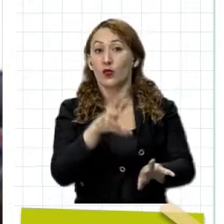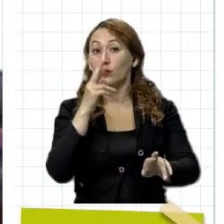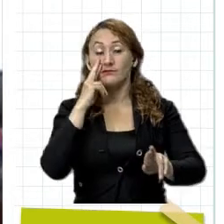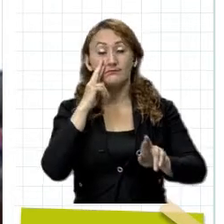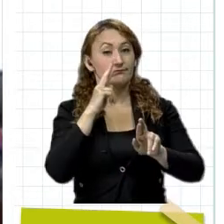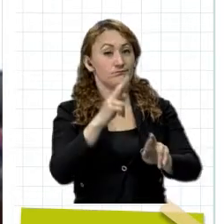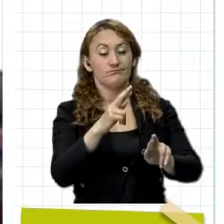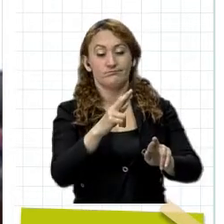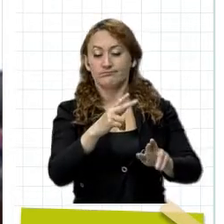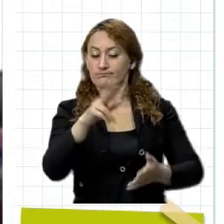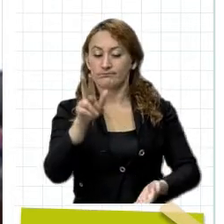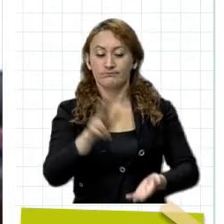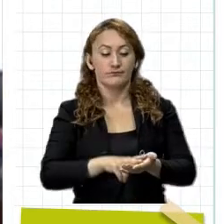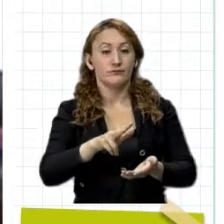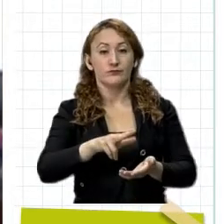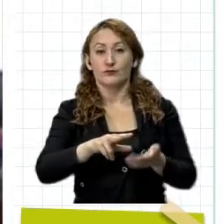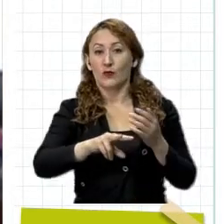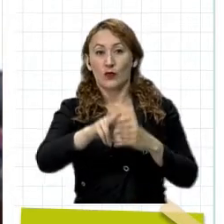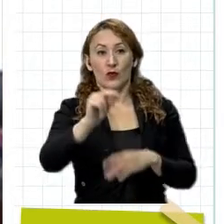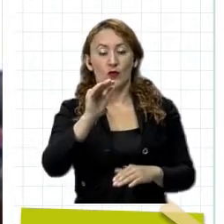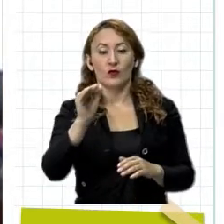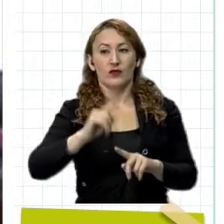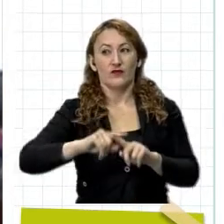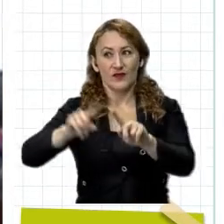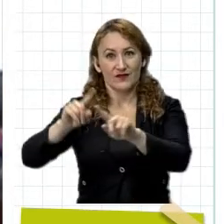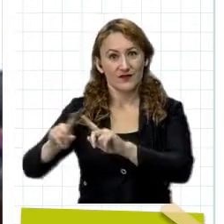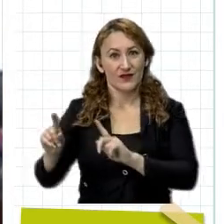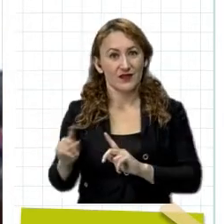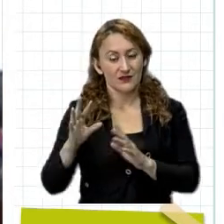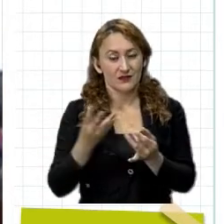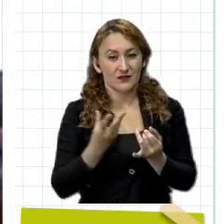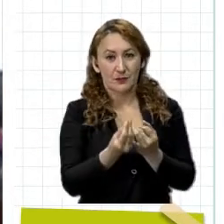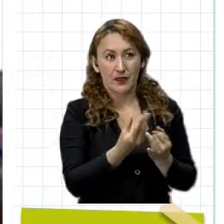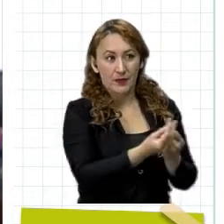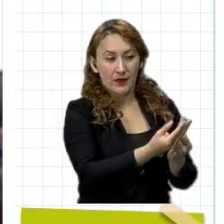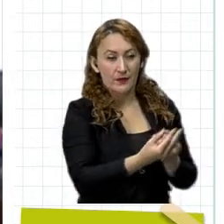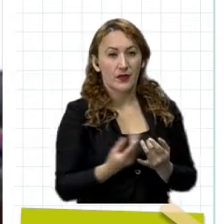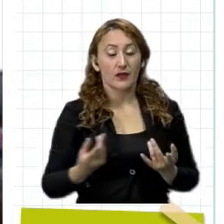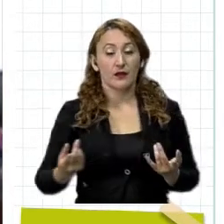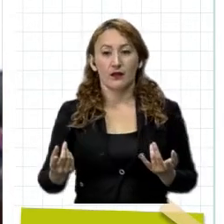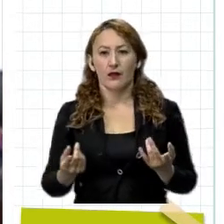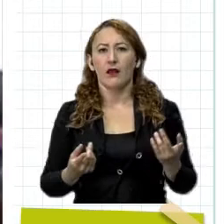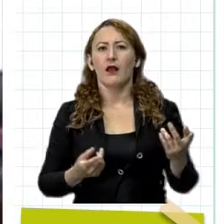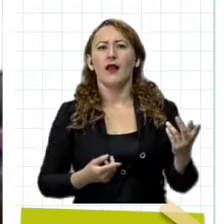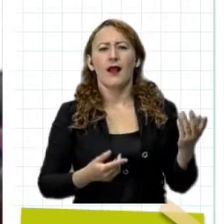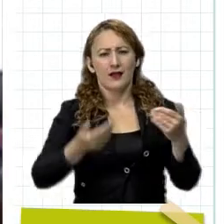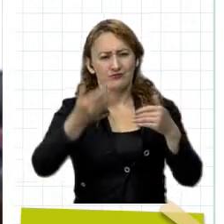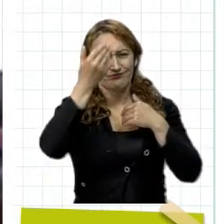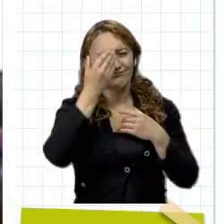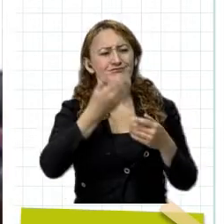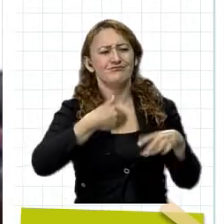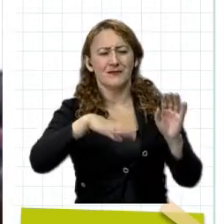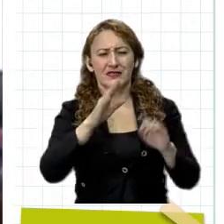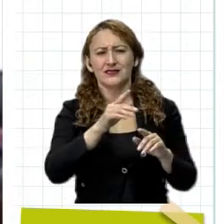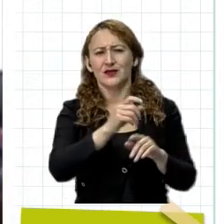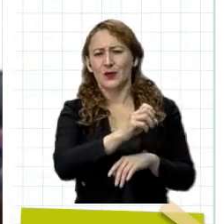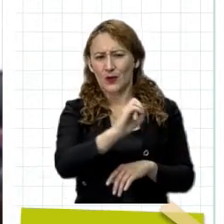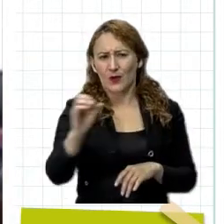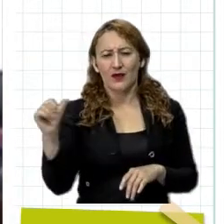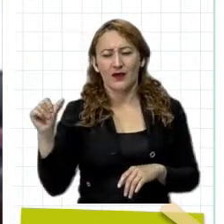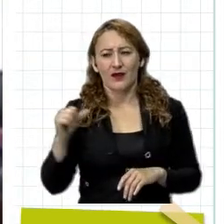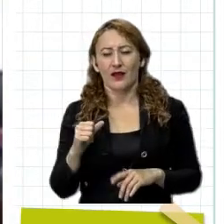ni autorizaba a reivindicar una diferencia étnica, muchas y muchos de ellos fueron conscientes de haber padecido